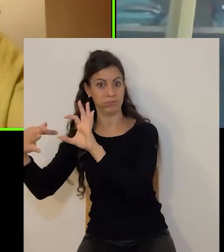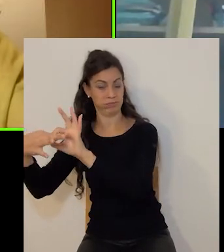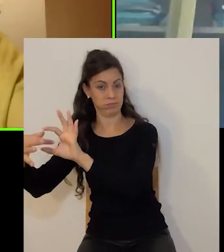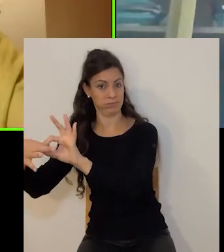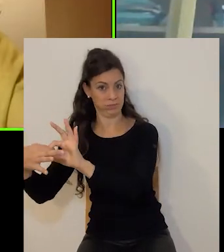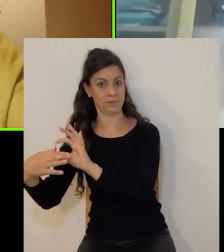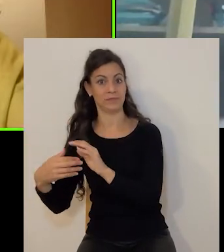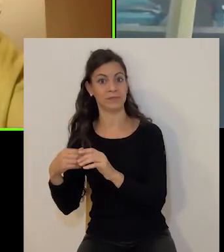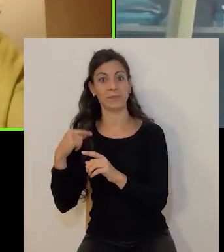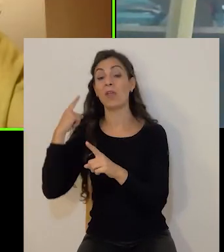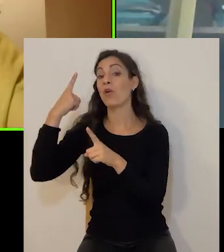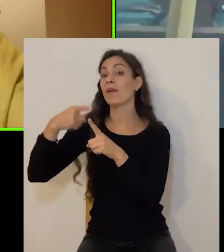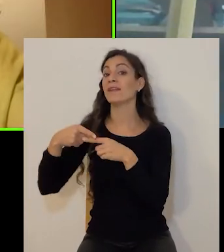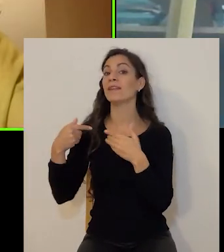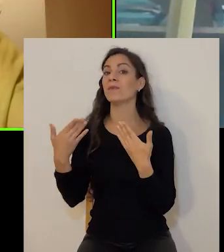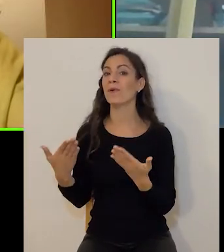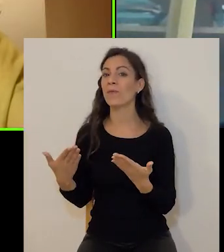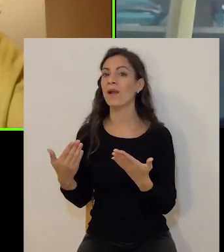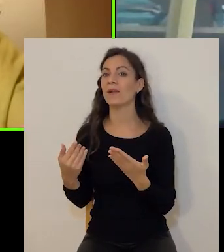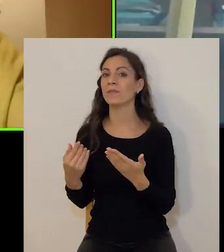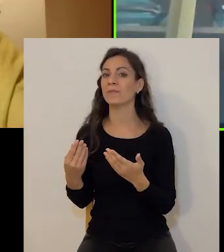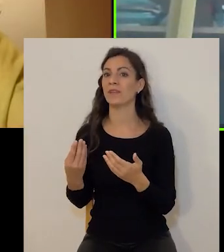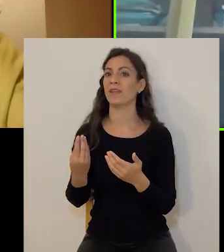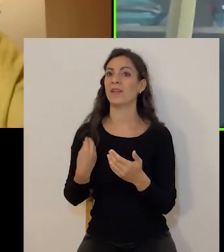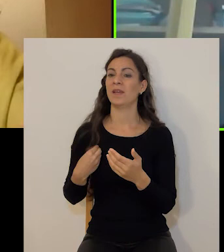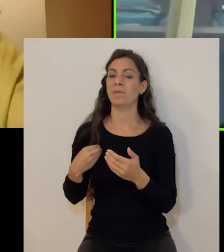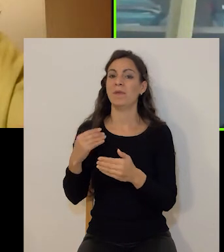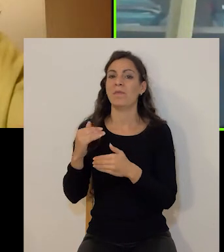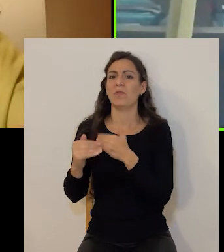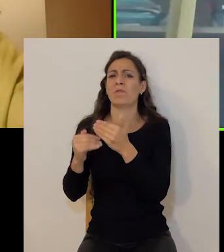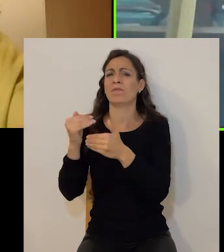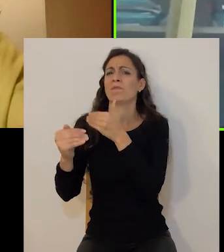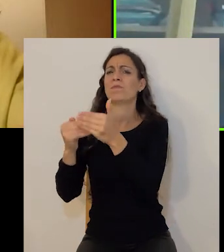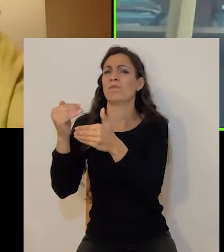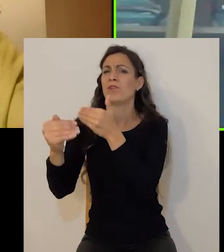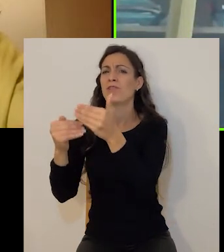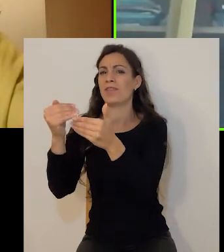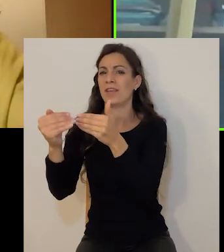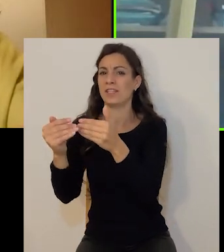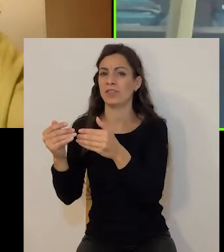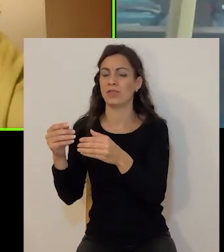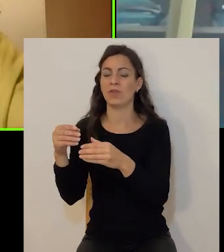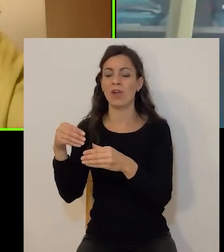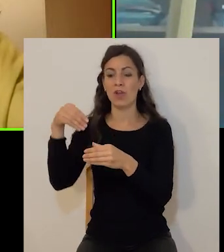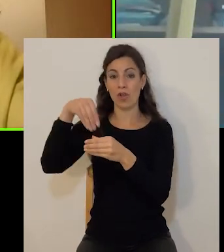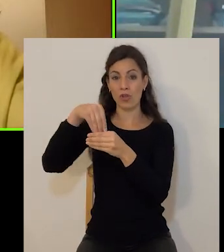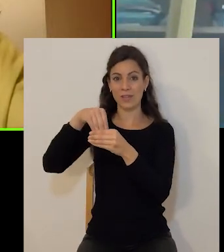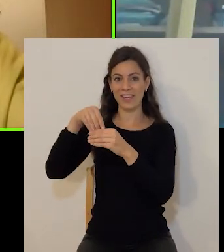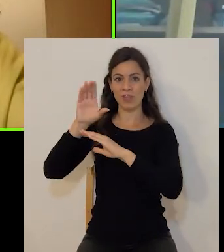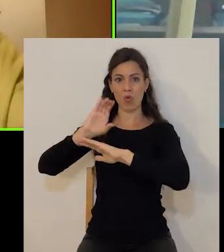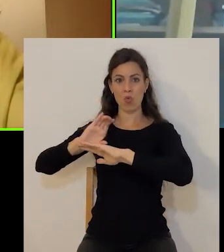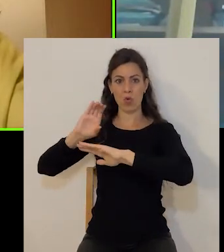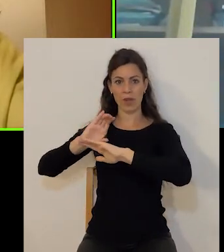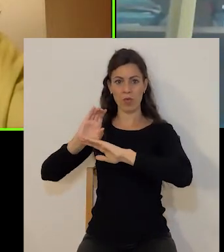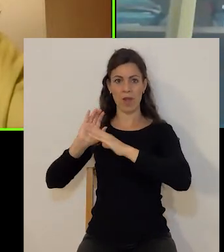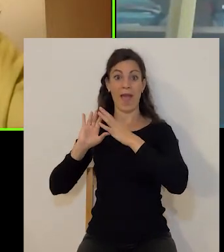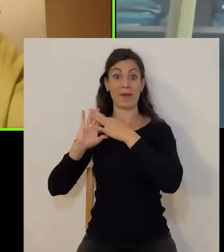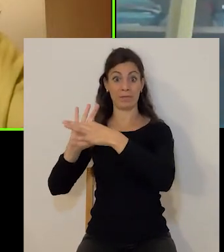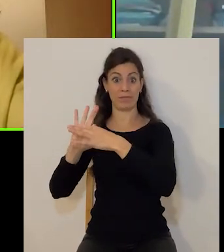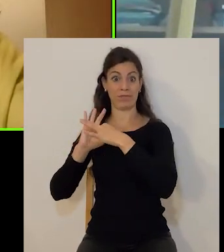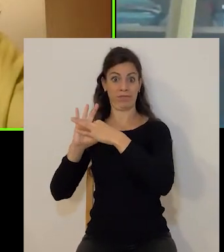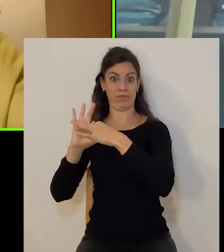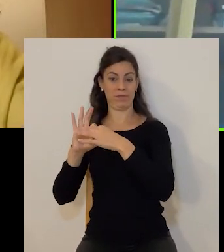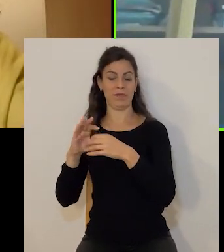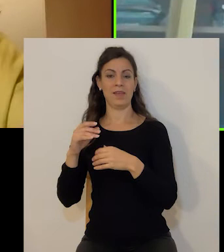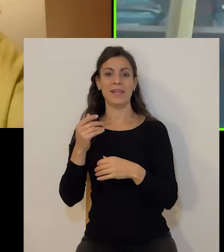juego, para adjuntarlas a un proceso contenido curricular, ¿vale?